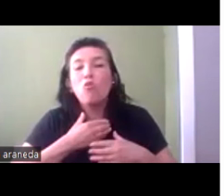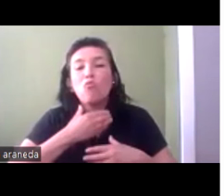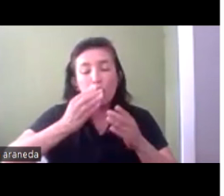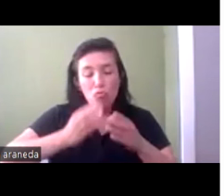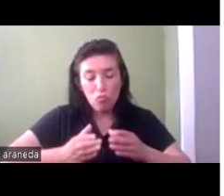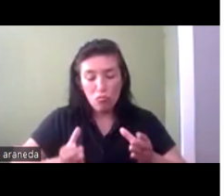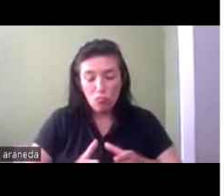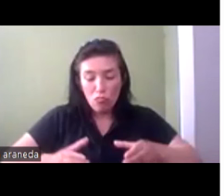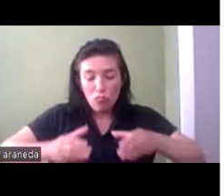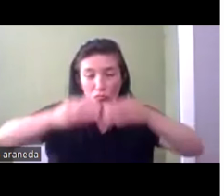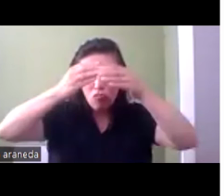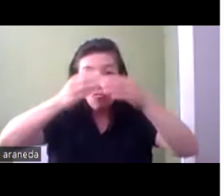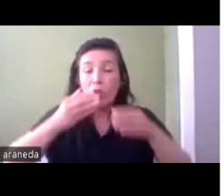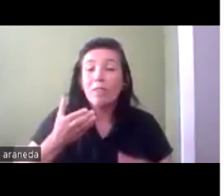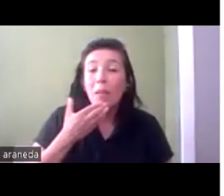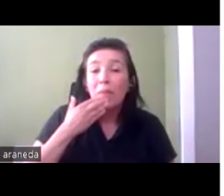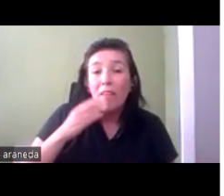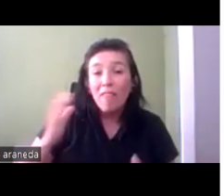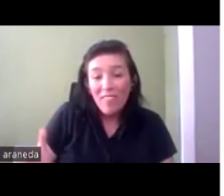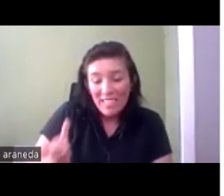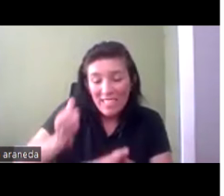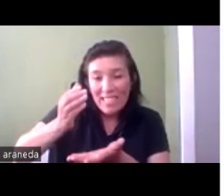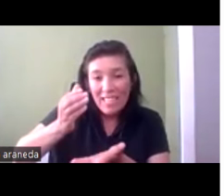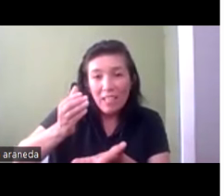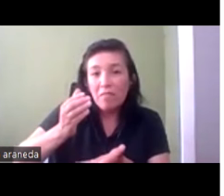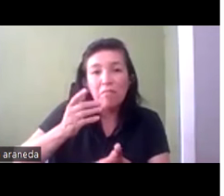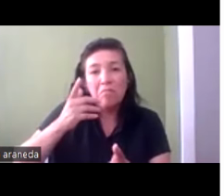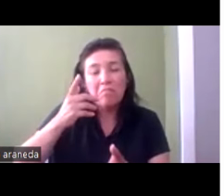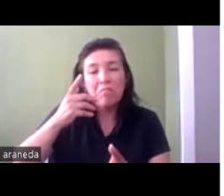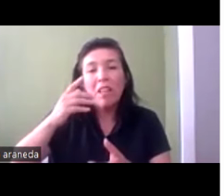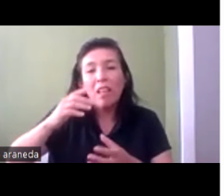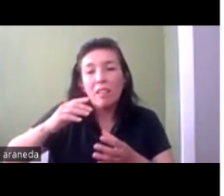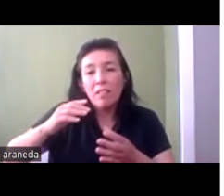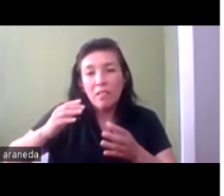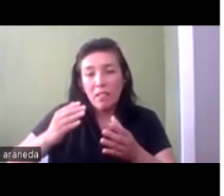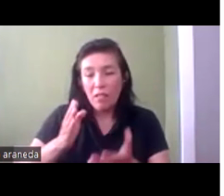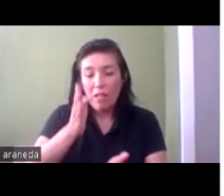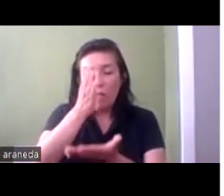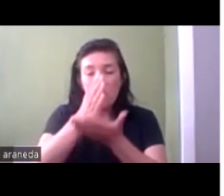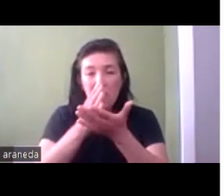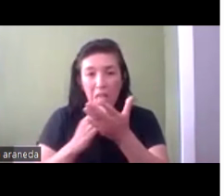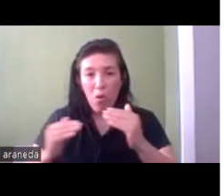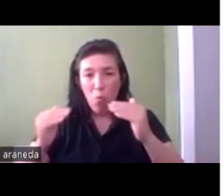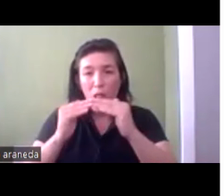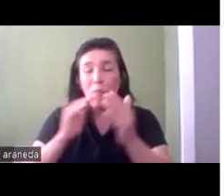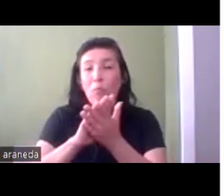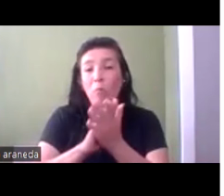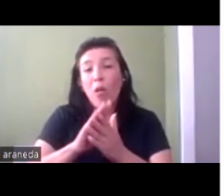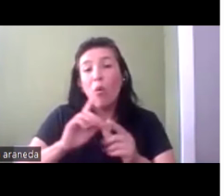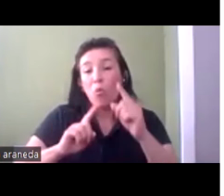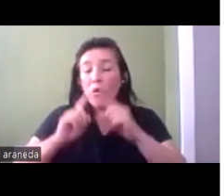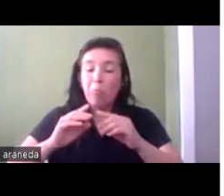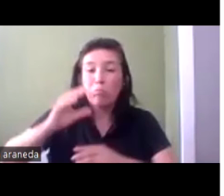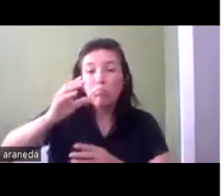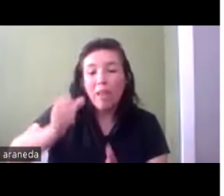más adelante, o también vasijas no asimétricas, o sea, asimétricas, perdón, como el jarro pato y el jarro zapato, que también